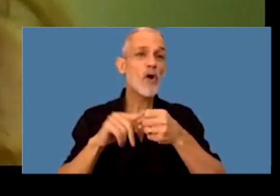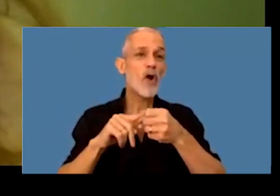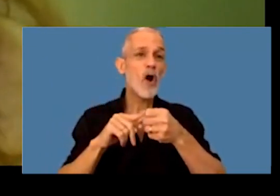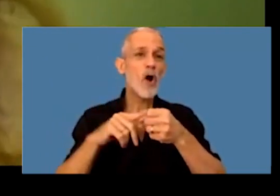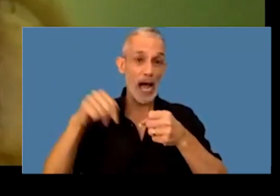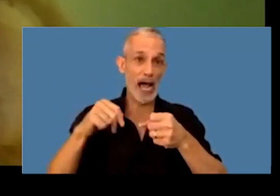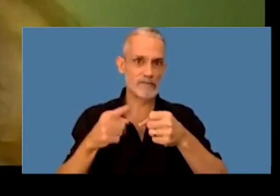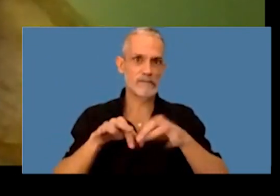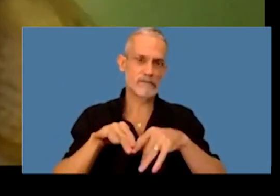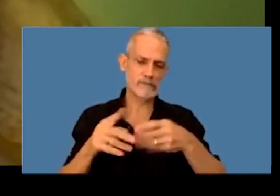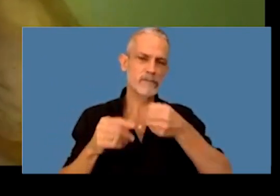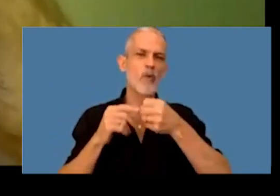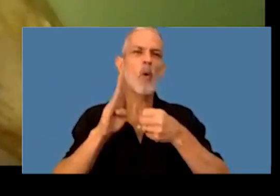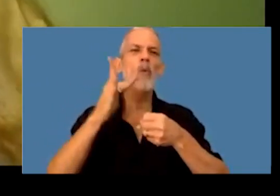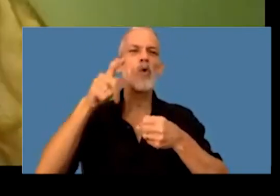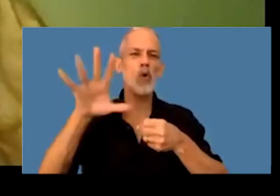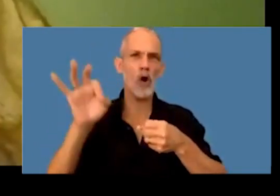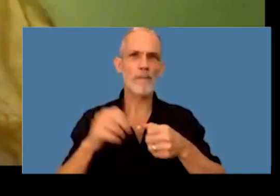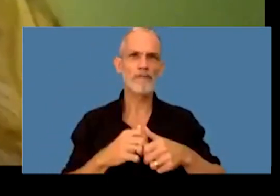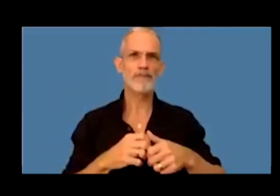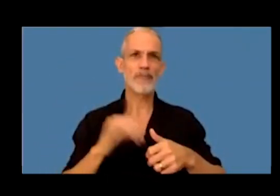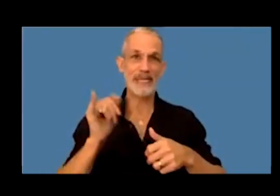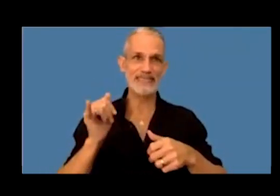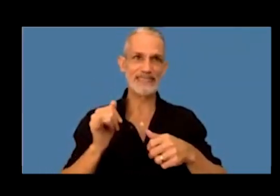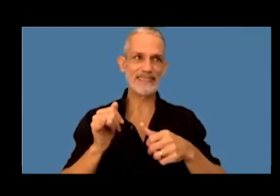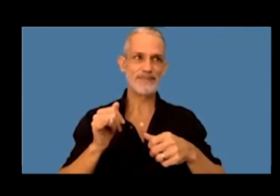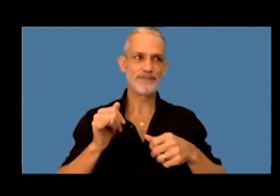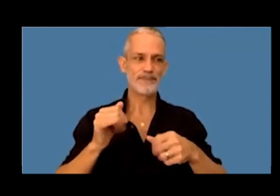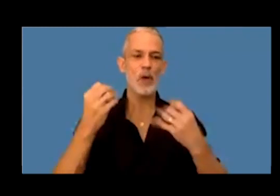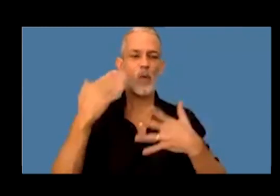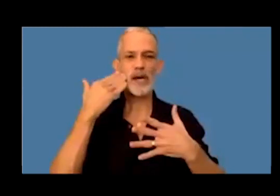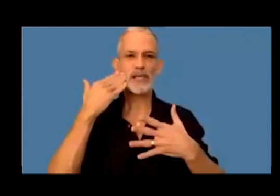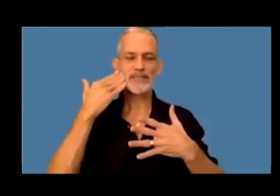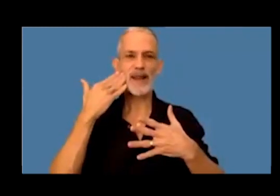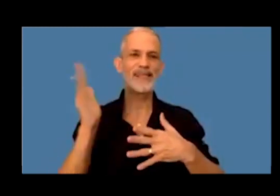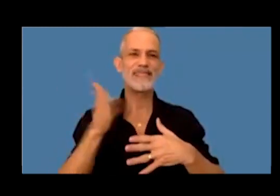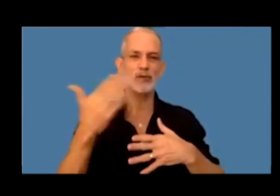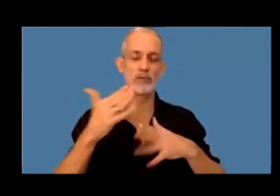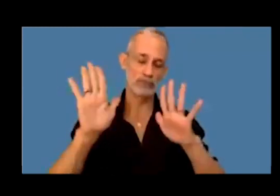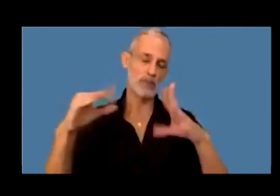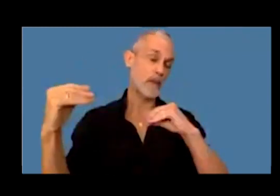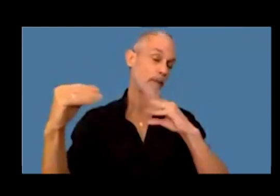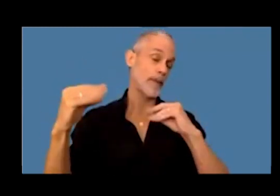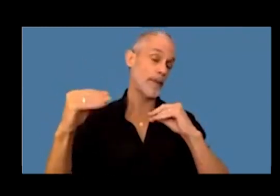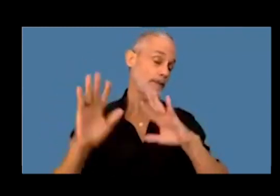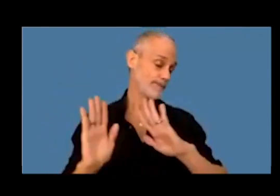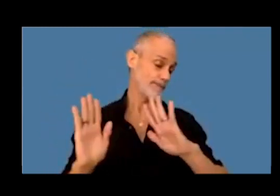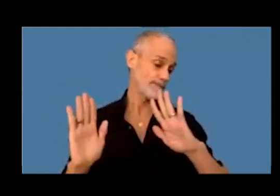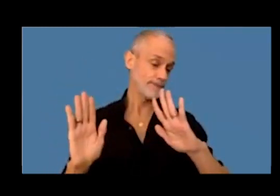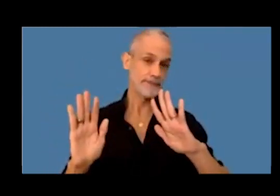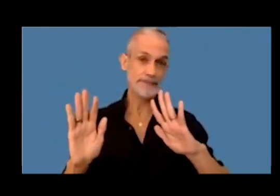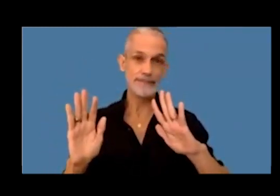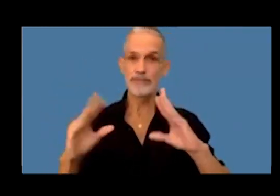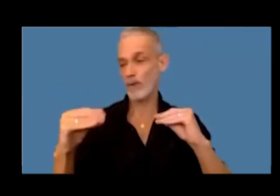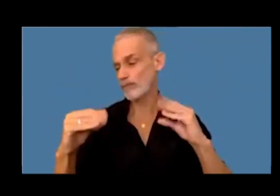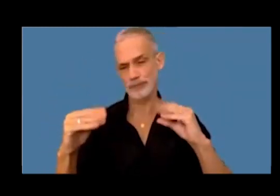escribir. Gracias. Perfecto, gracias. Buenas tardes a todos. A distancia, aguardame un segundo, Ro. Aún no se lo han otorgado.